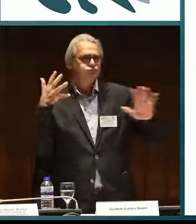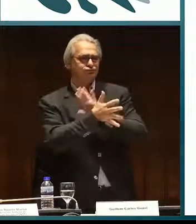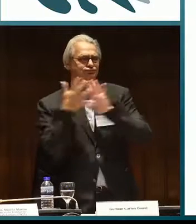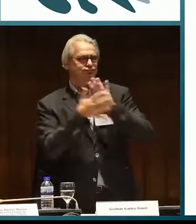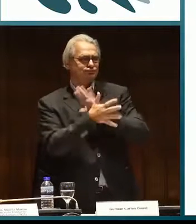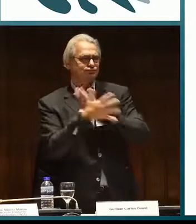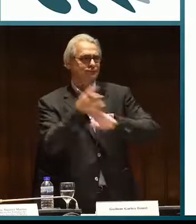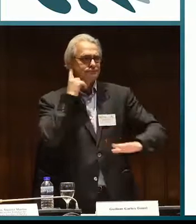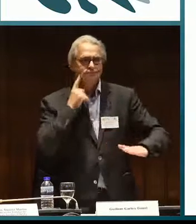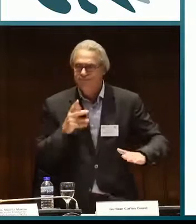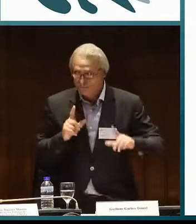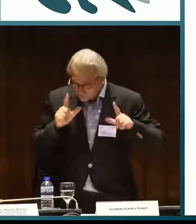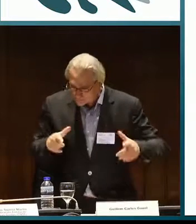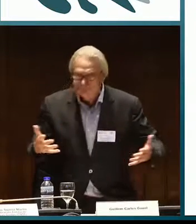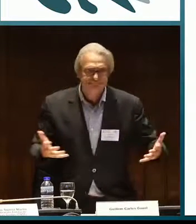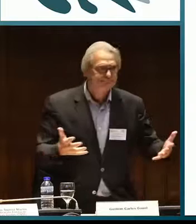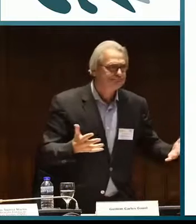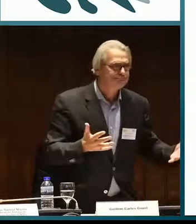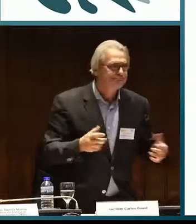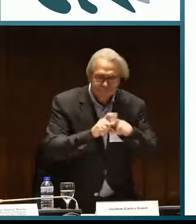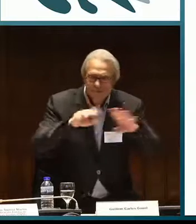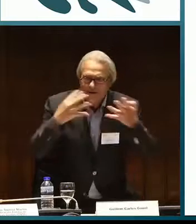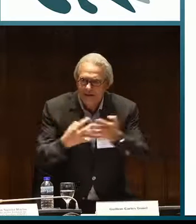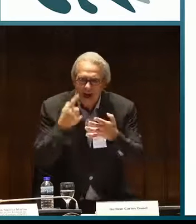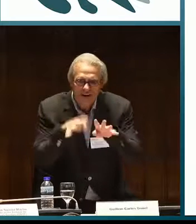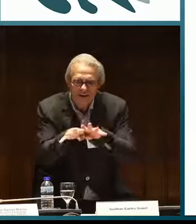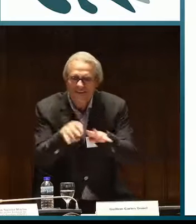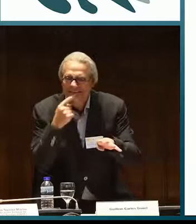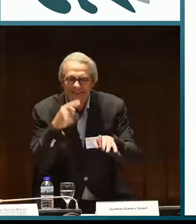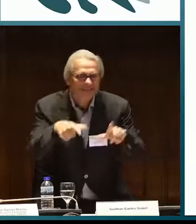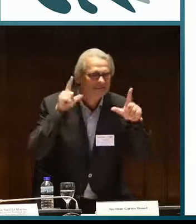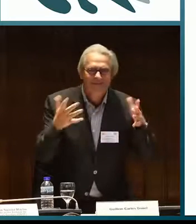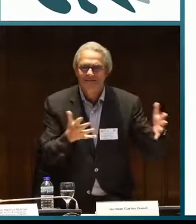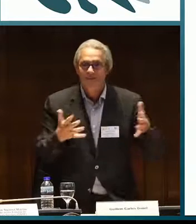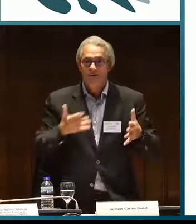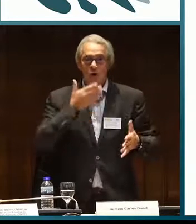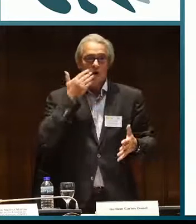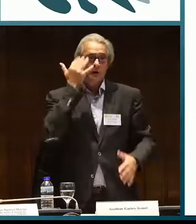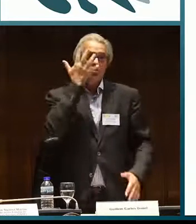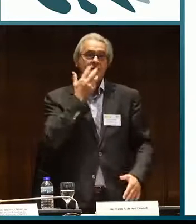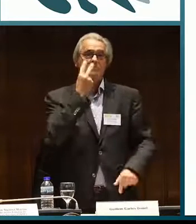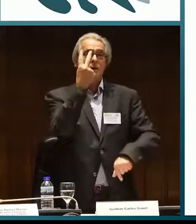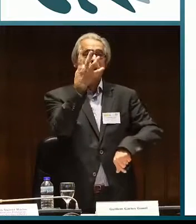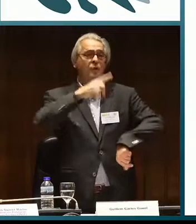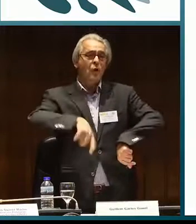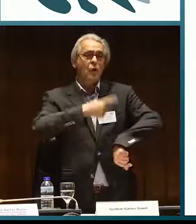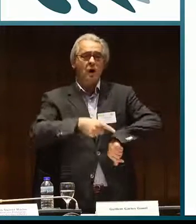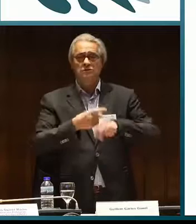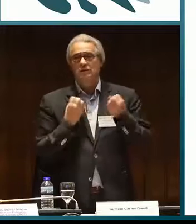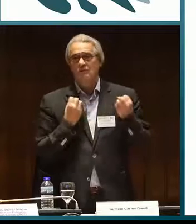puedes acceder a las noticias a través de la radio, de tus dispositivos móviles, pero las personas sordas tenemos que